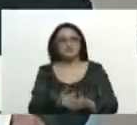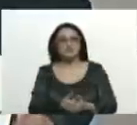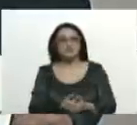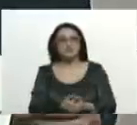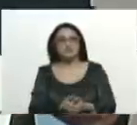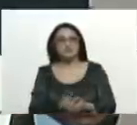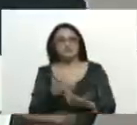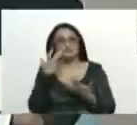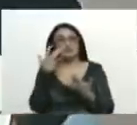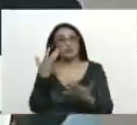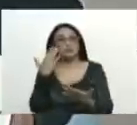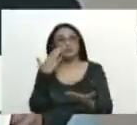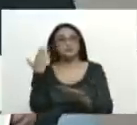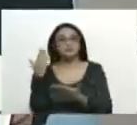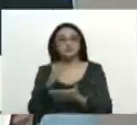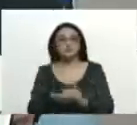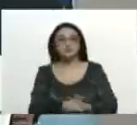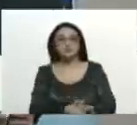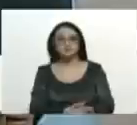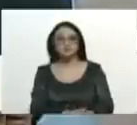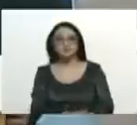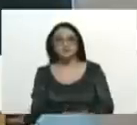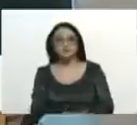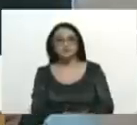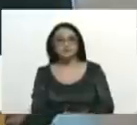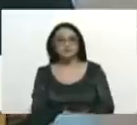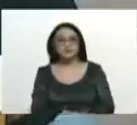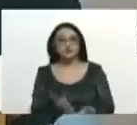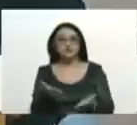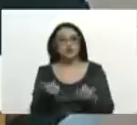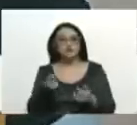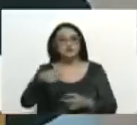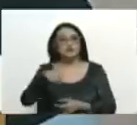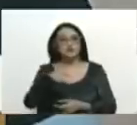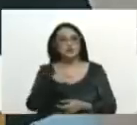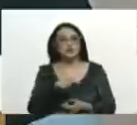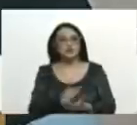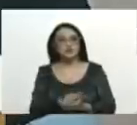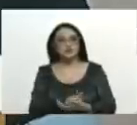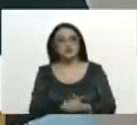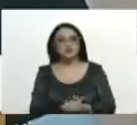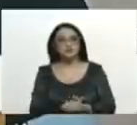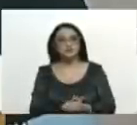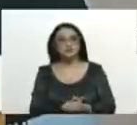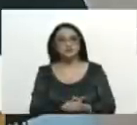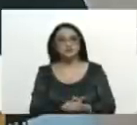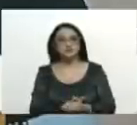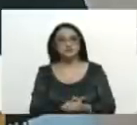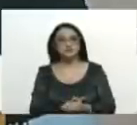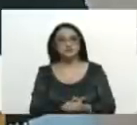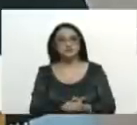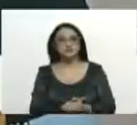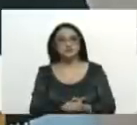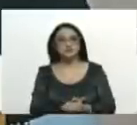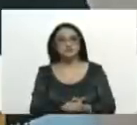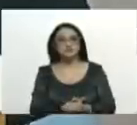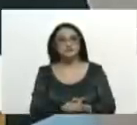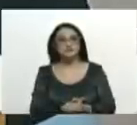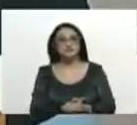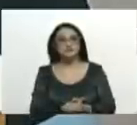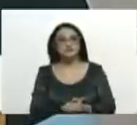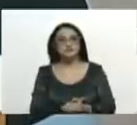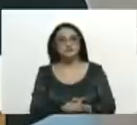podemos observar estas solicitudes verdad por ejemplo en este caso aquí está la de